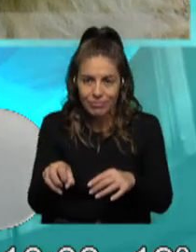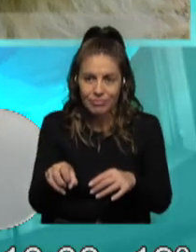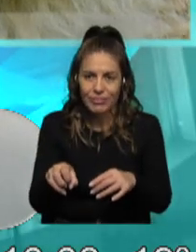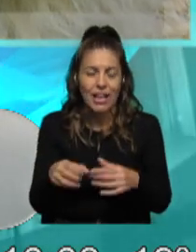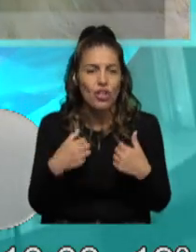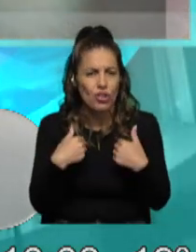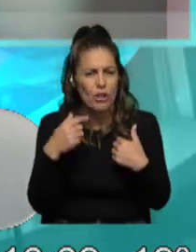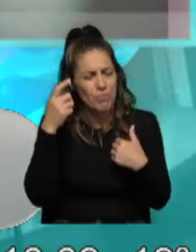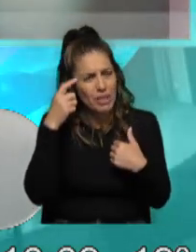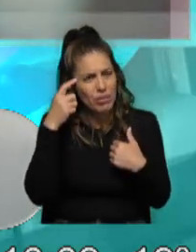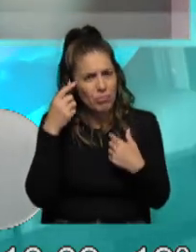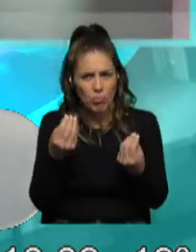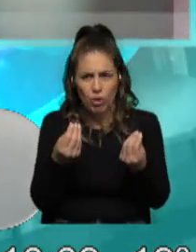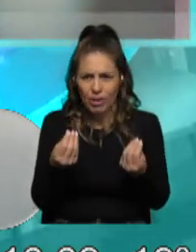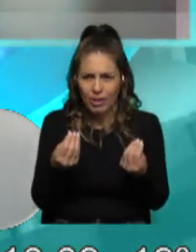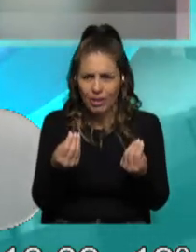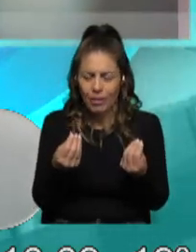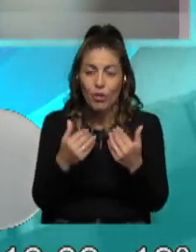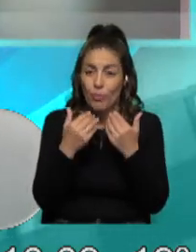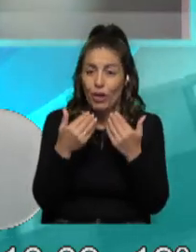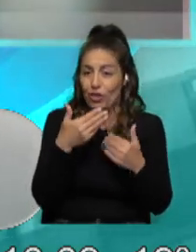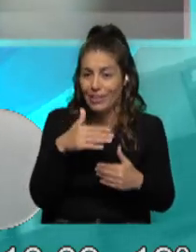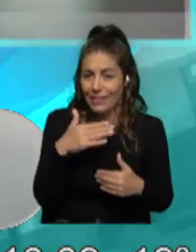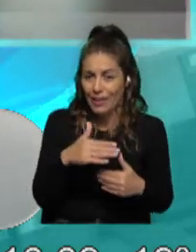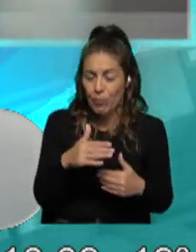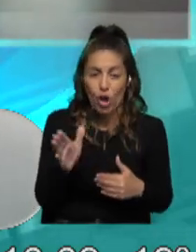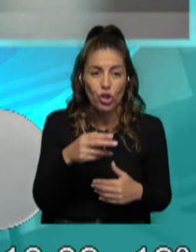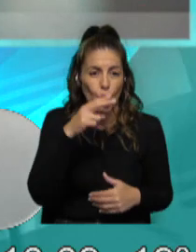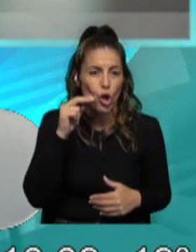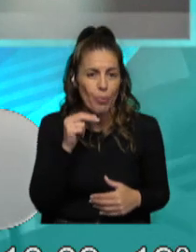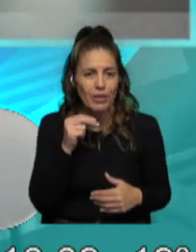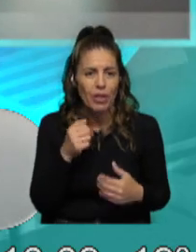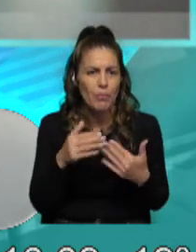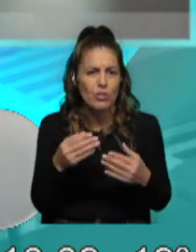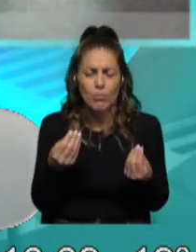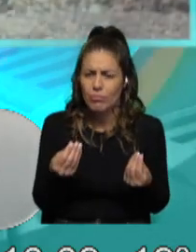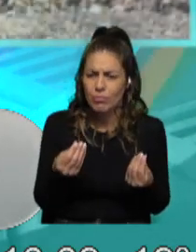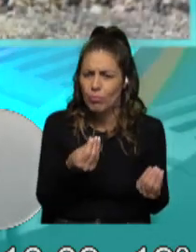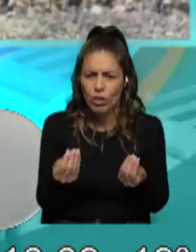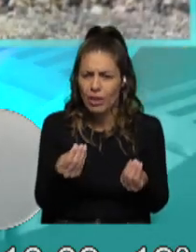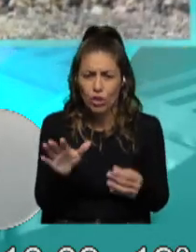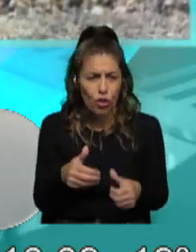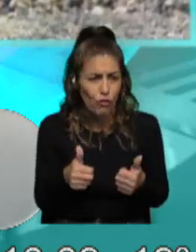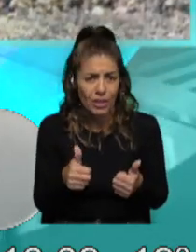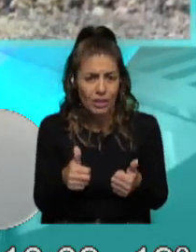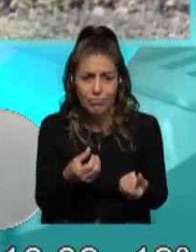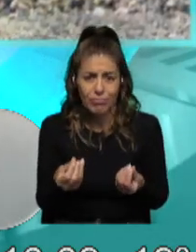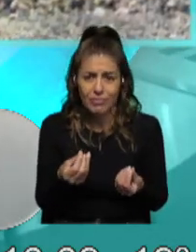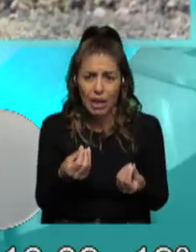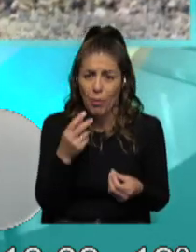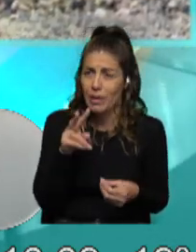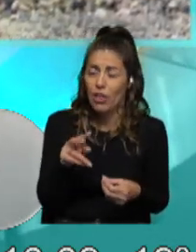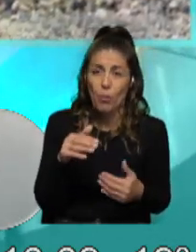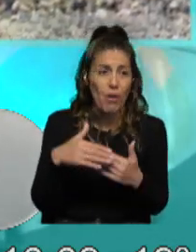yo empiezo a interpelarlo. Y también en todas las agresividades y en todos los comportamientos del gato empiezo a interpelarlo. Y digo, ¿por qué? Estábamos recién mirando para